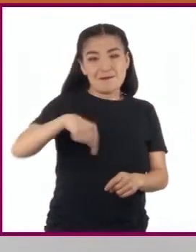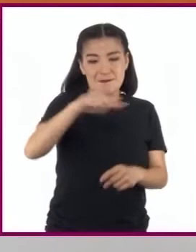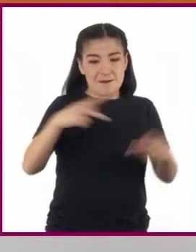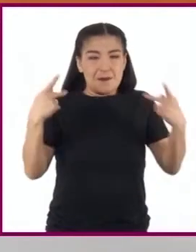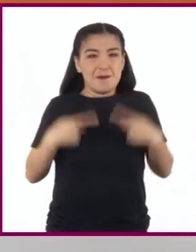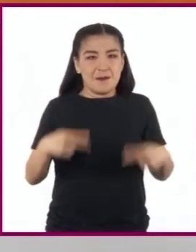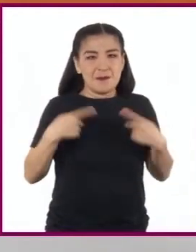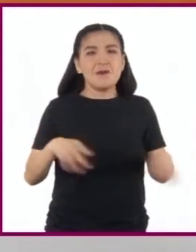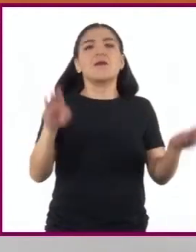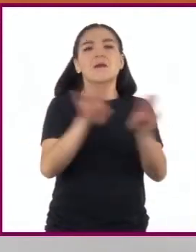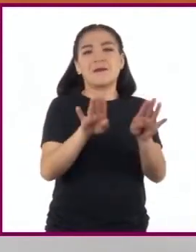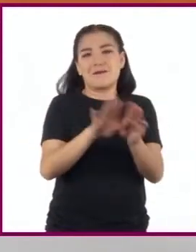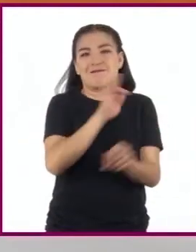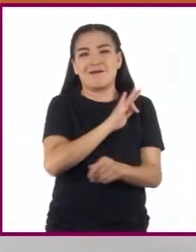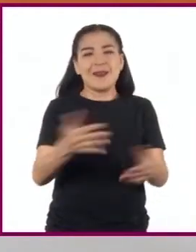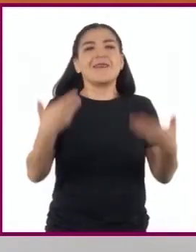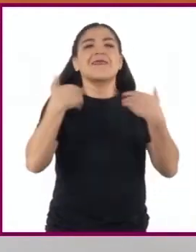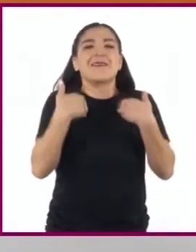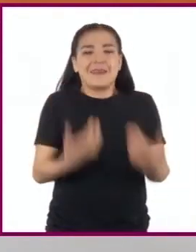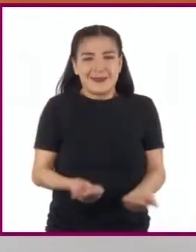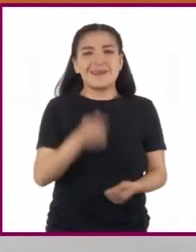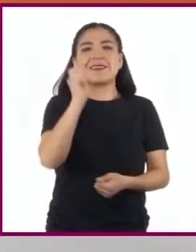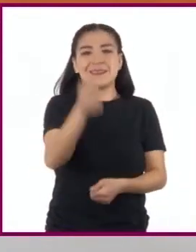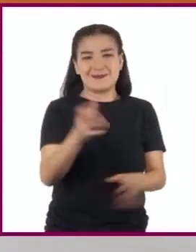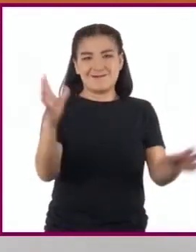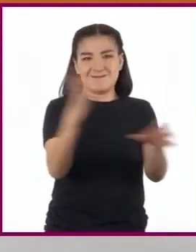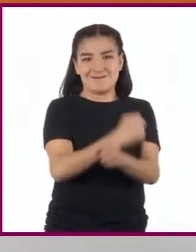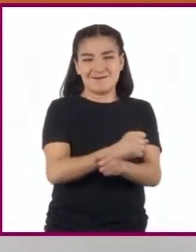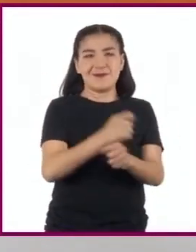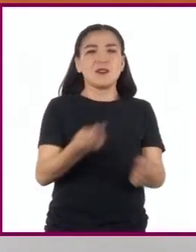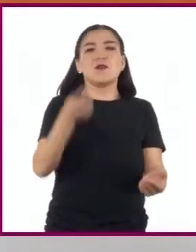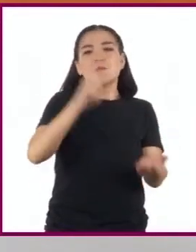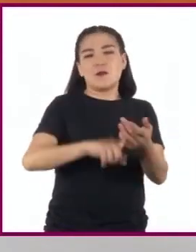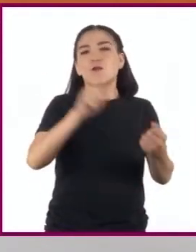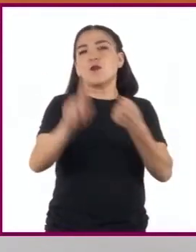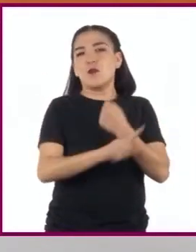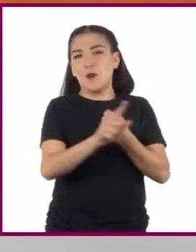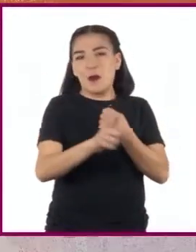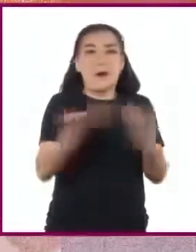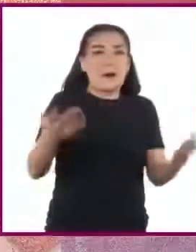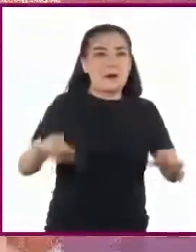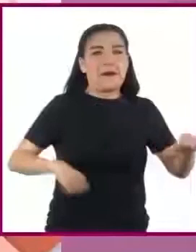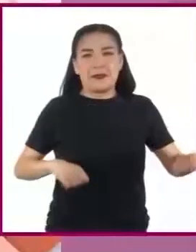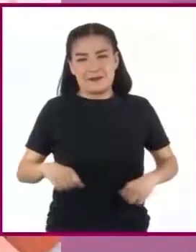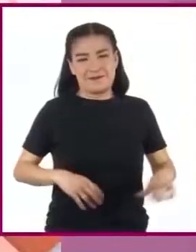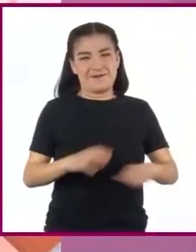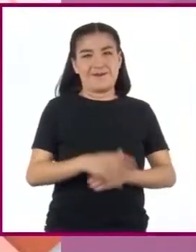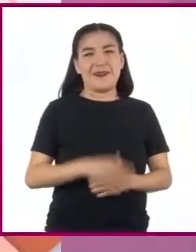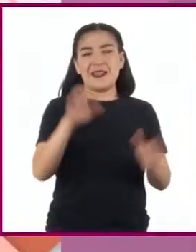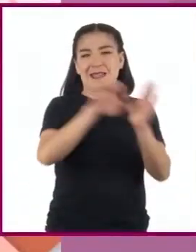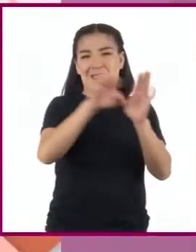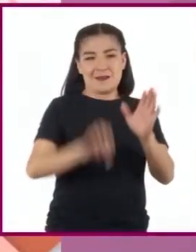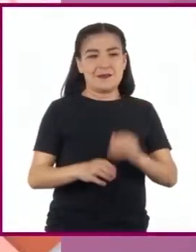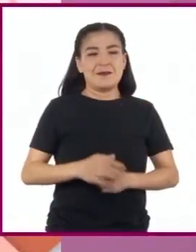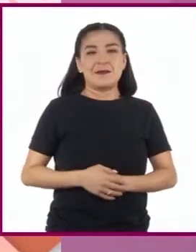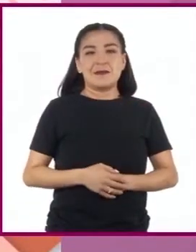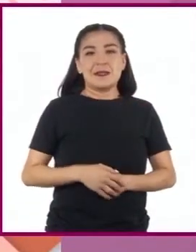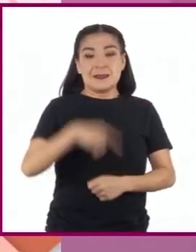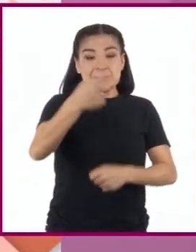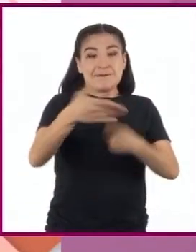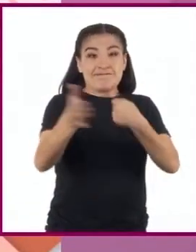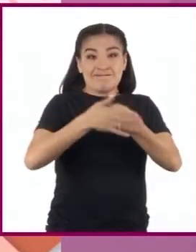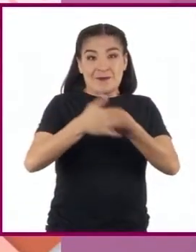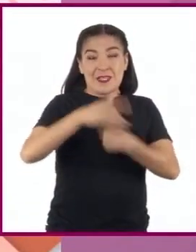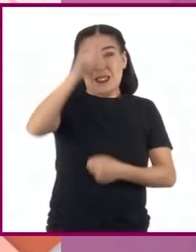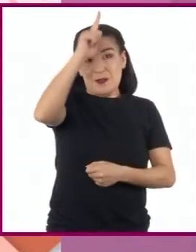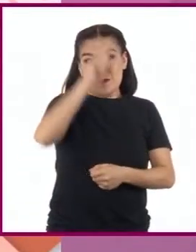con el fin de que puedan percibir el significado del acontecimiento. Por ejemplo, por el próximo eclipse